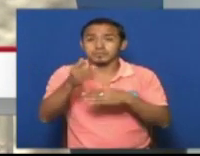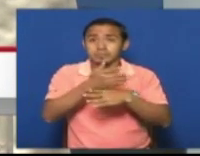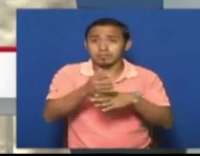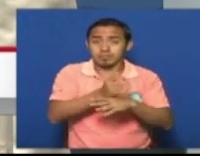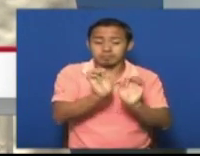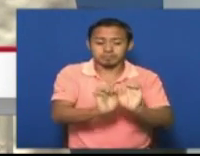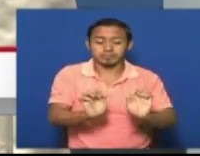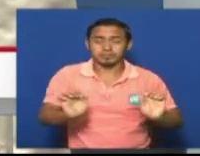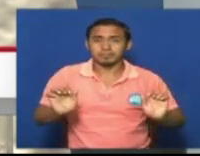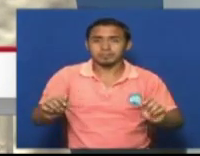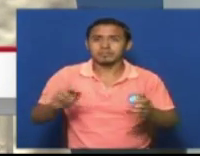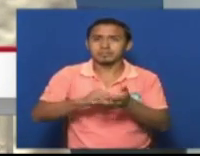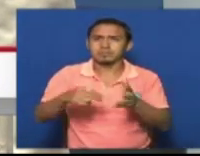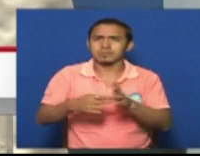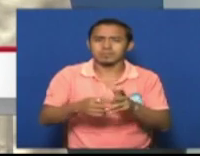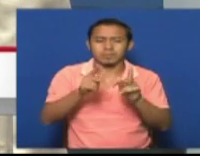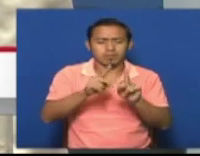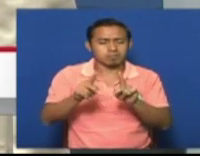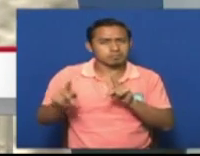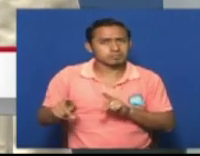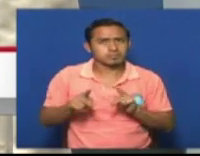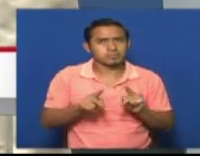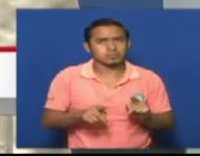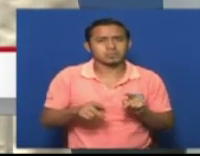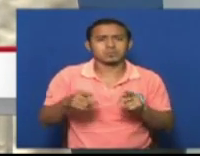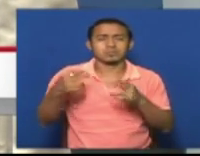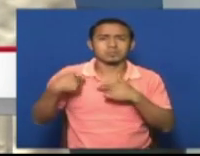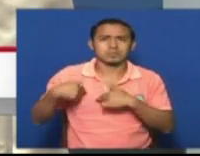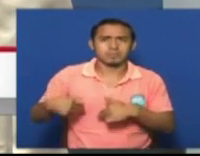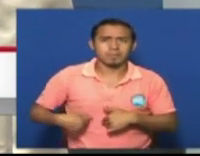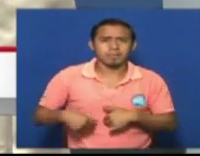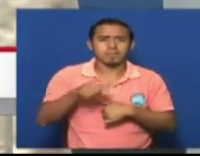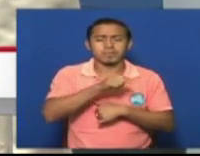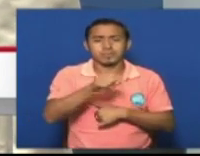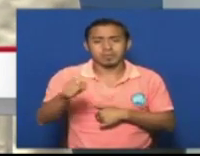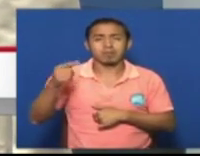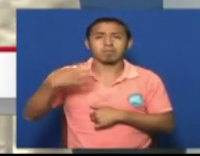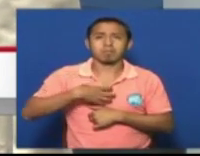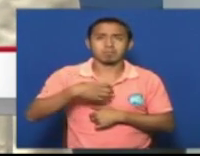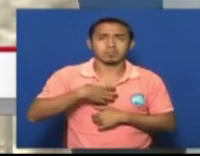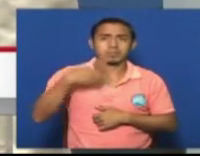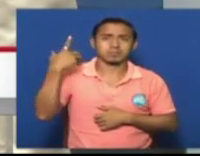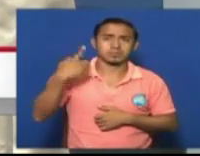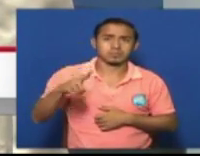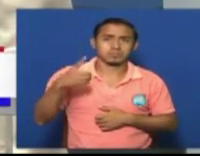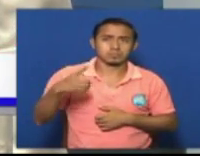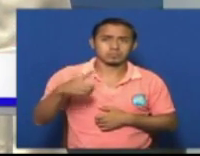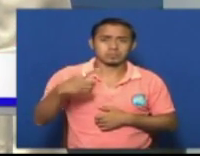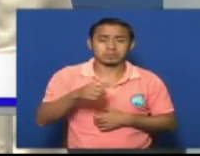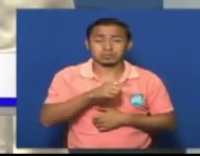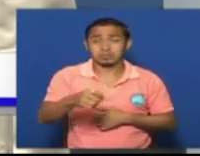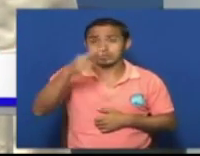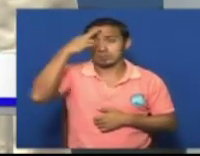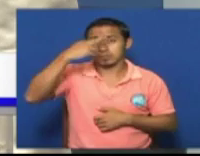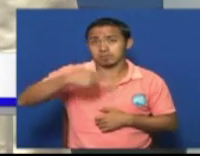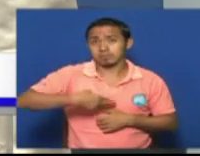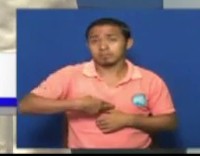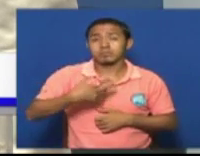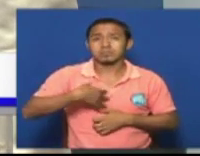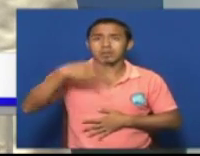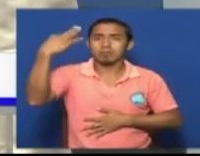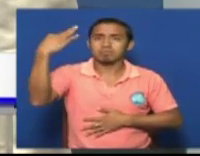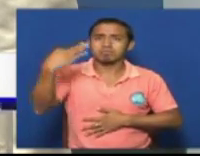niños y las niñas son personas son seres humanos son sujetos de derechos son titulares plenos de